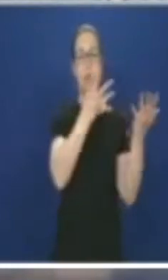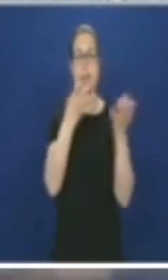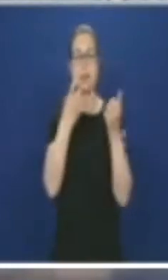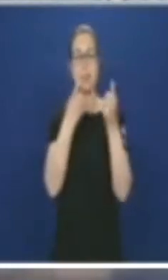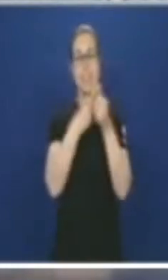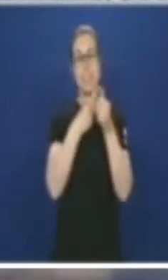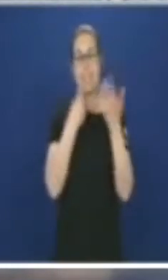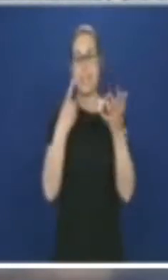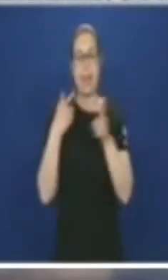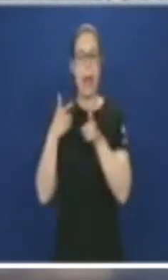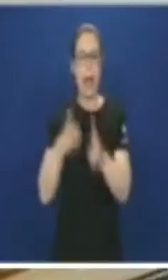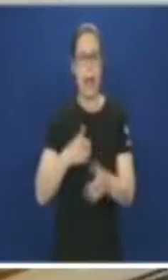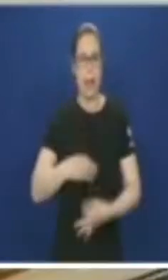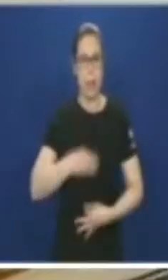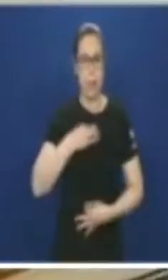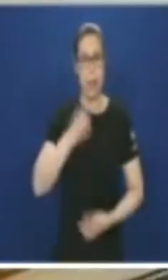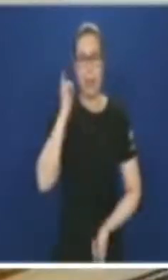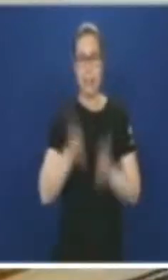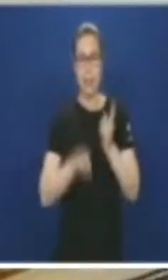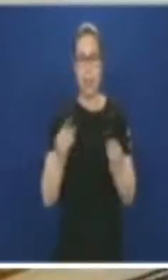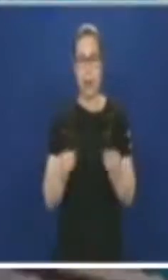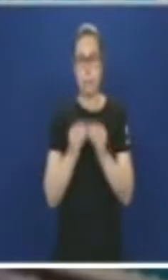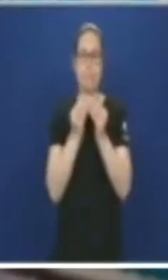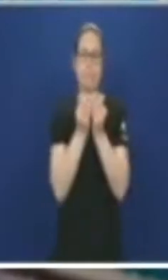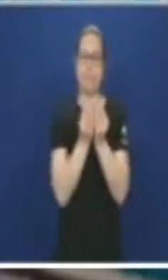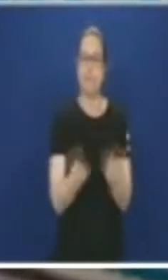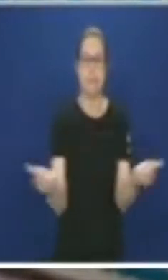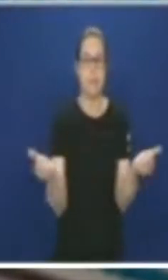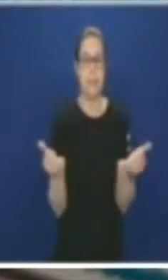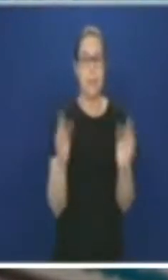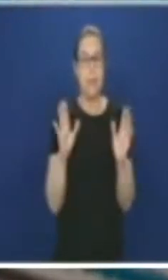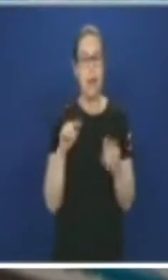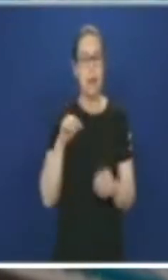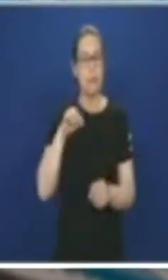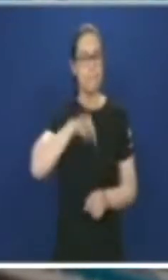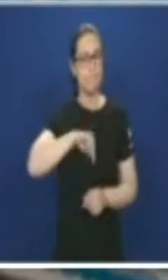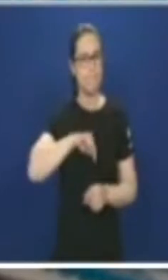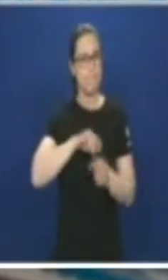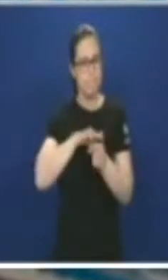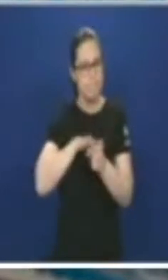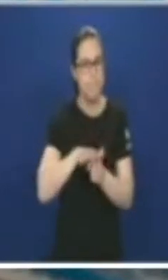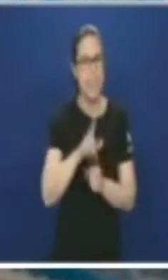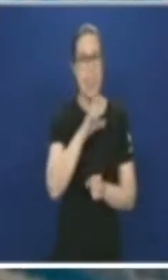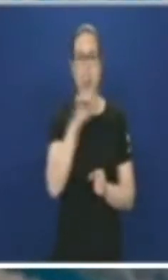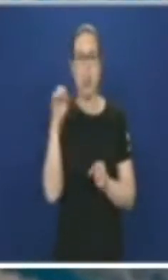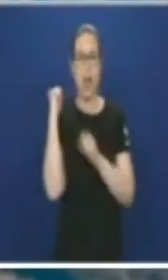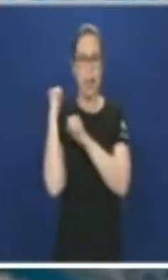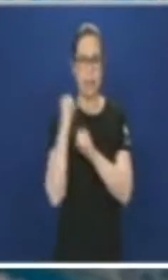1936, a Guerra Civil e a Ditadura, pero o seu legado galeguista perdura 100 anos despois do seu